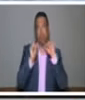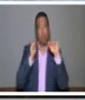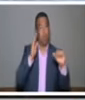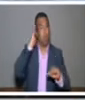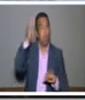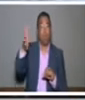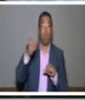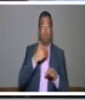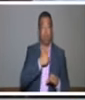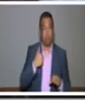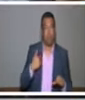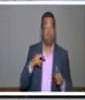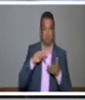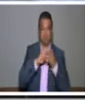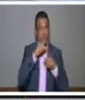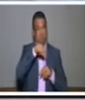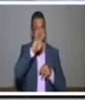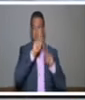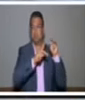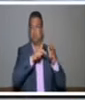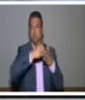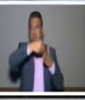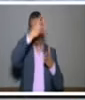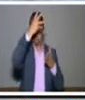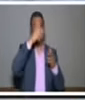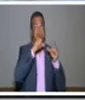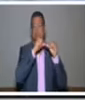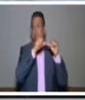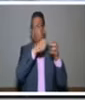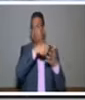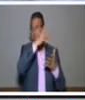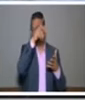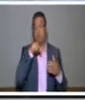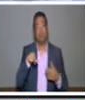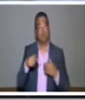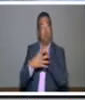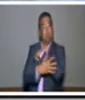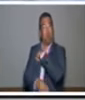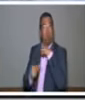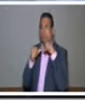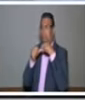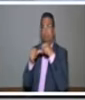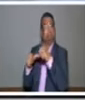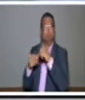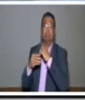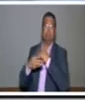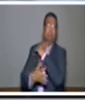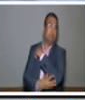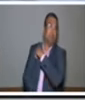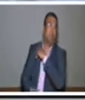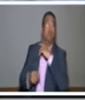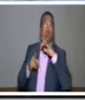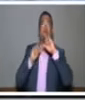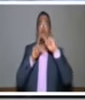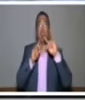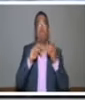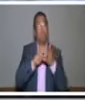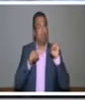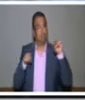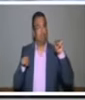saben qué? Los ricos serán más ricos, los pobres serán más pobres, se acabará con la clase media y con todos los problemas sociales que vendrán con eso. La clave